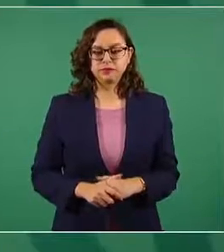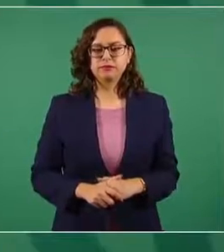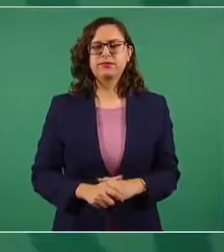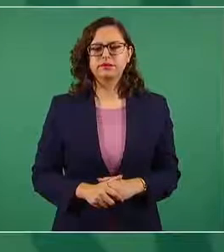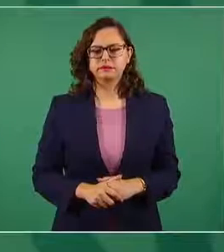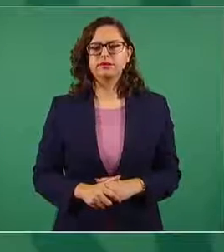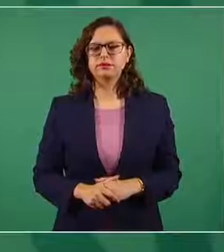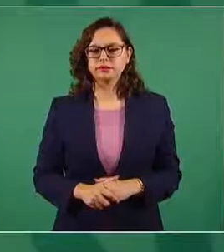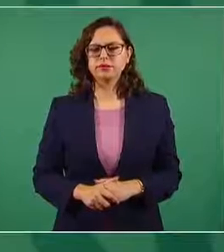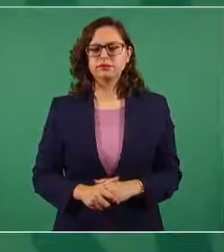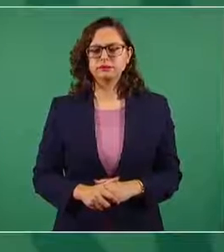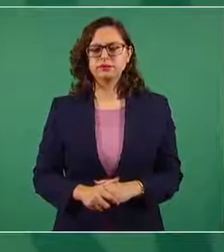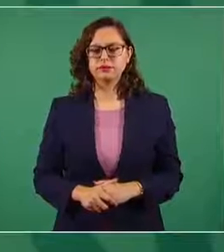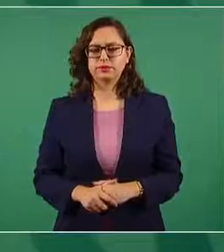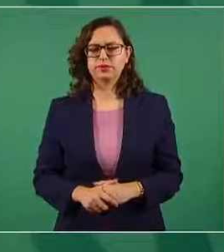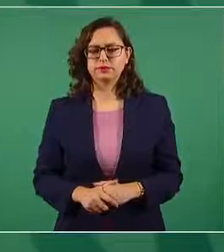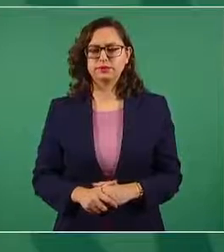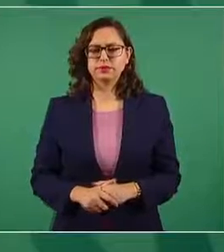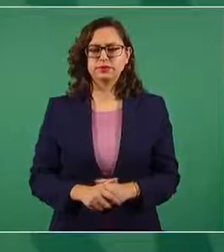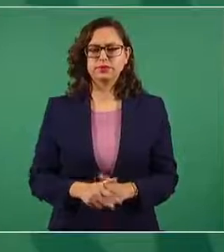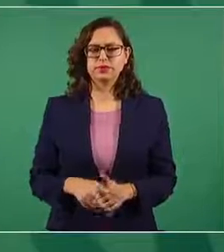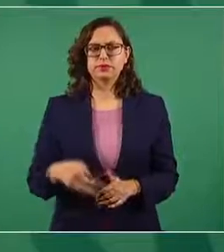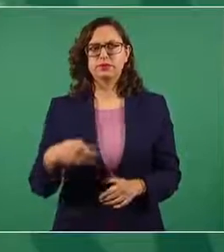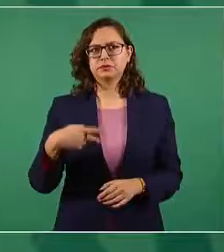Sí, pero se va a